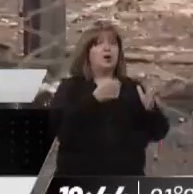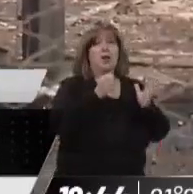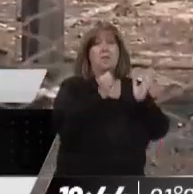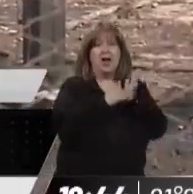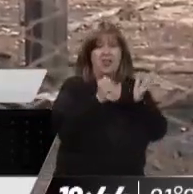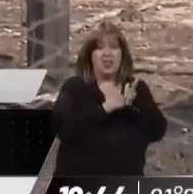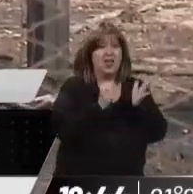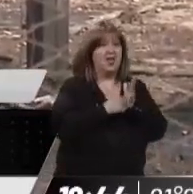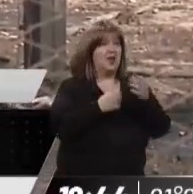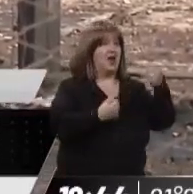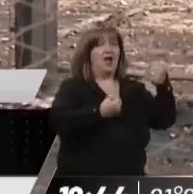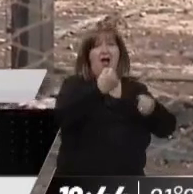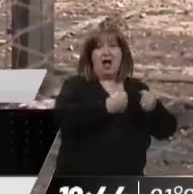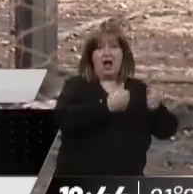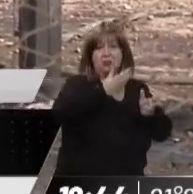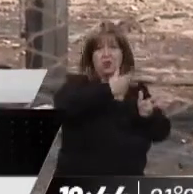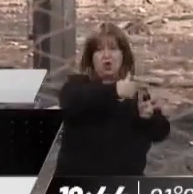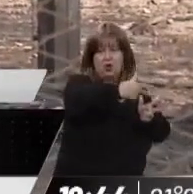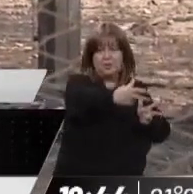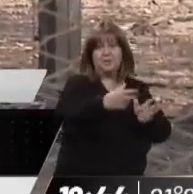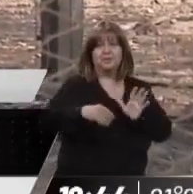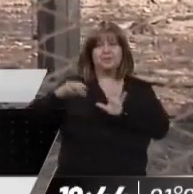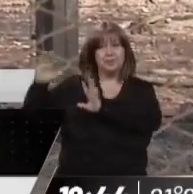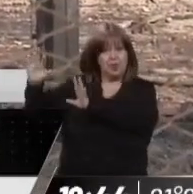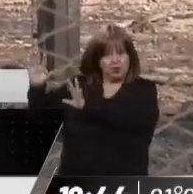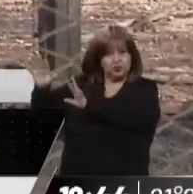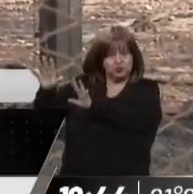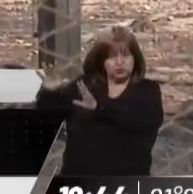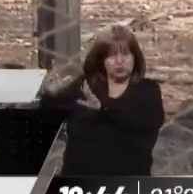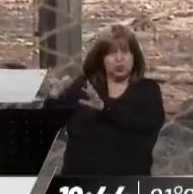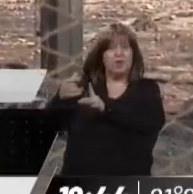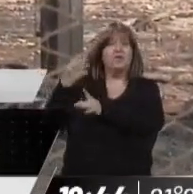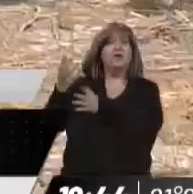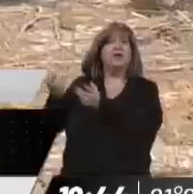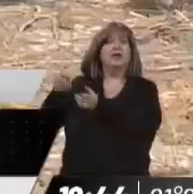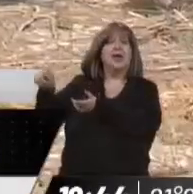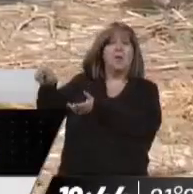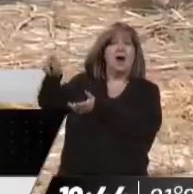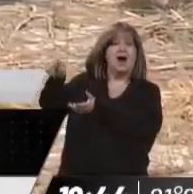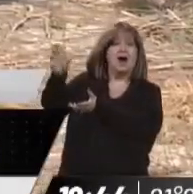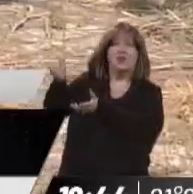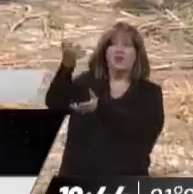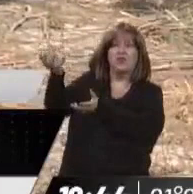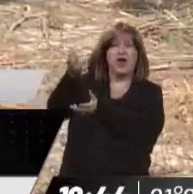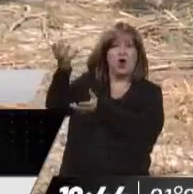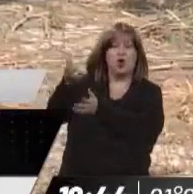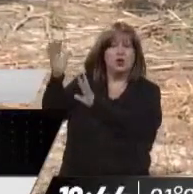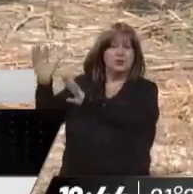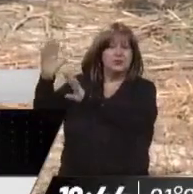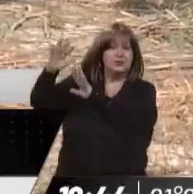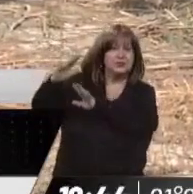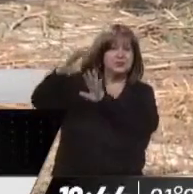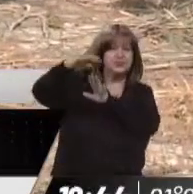hasta un vehículo mayor. La actuación de sofocación fue realizada por bomberos de la policía del cuartel central,